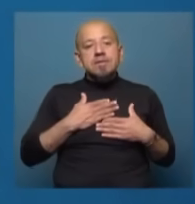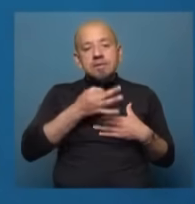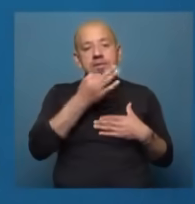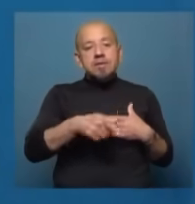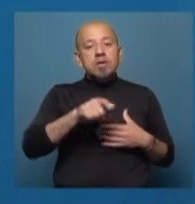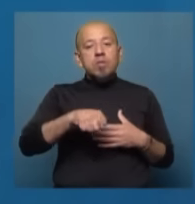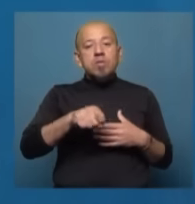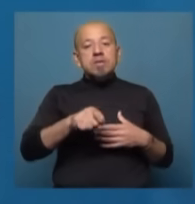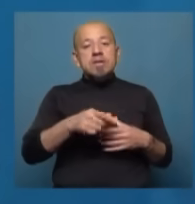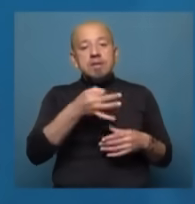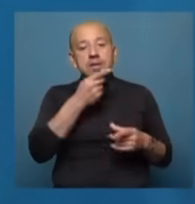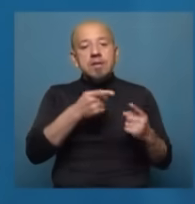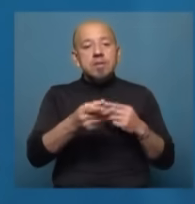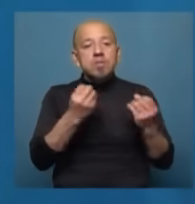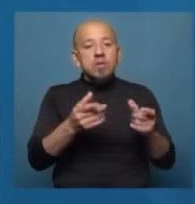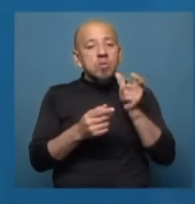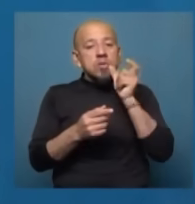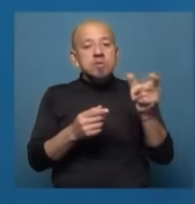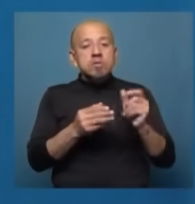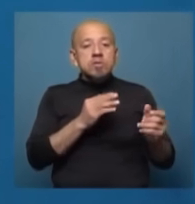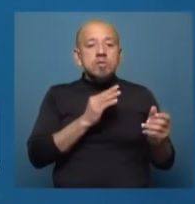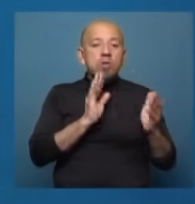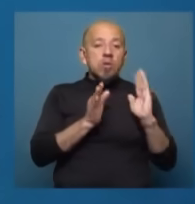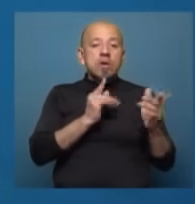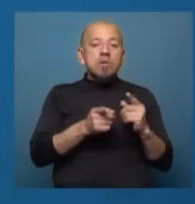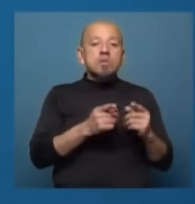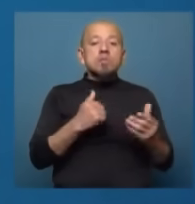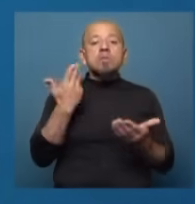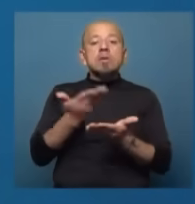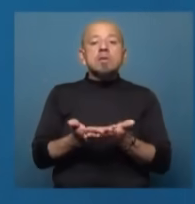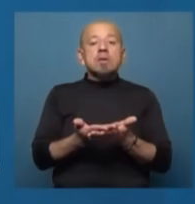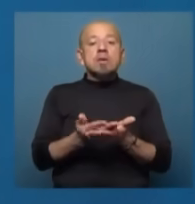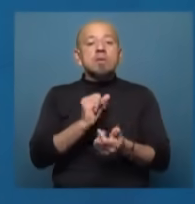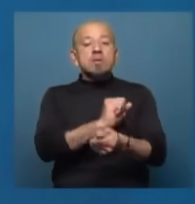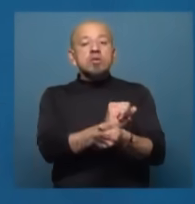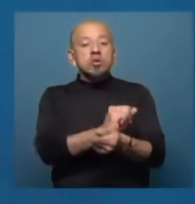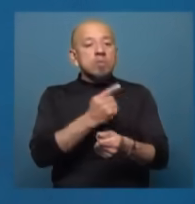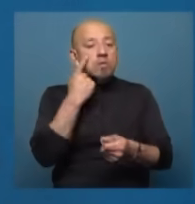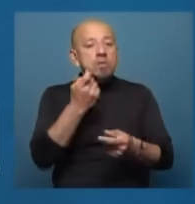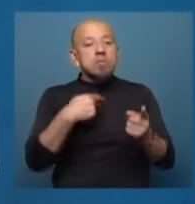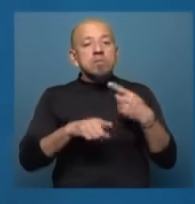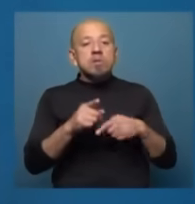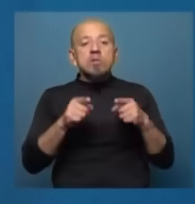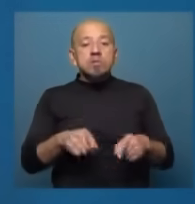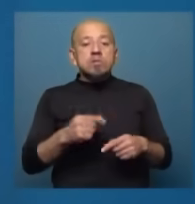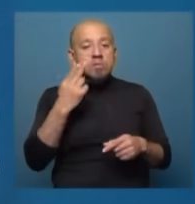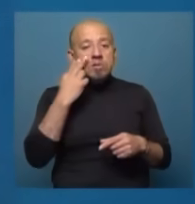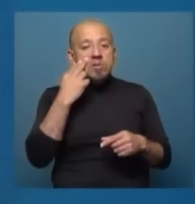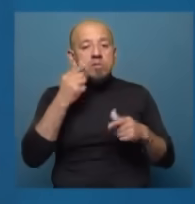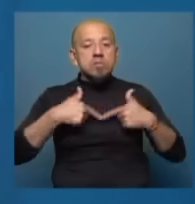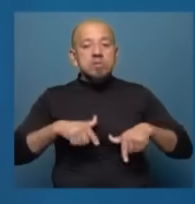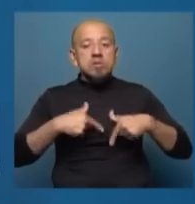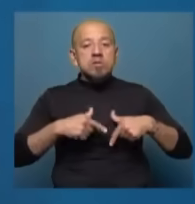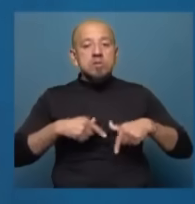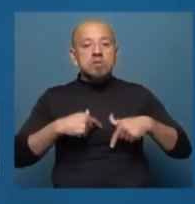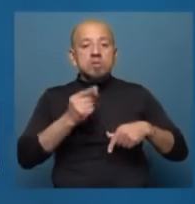la jueza en un momento porque la argumentación de la defensa en un momento dijo Bueno plantean la prisión preventiva pero está todo este problema del Ministerio de interior que